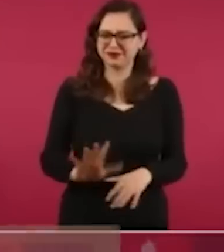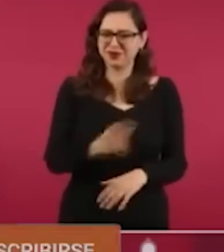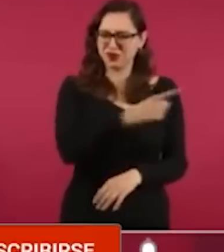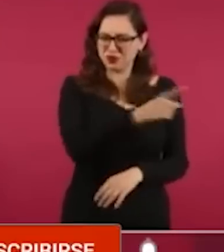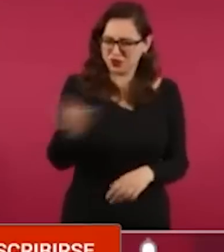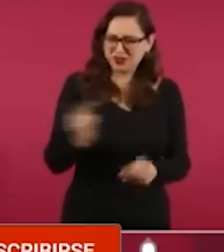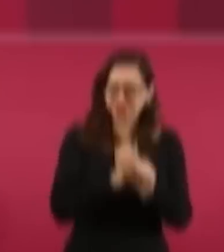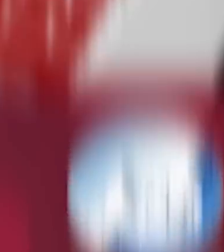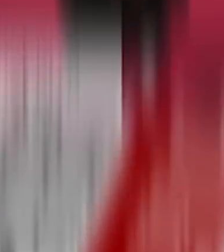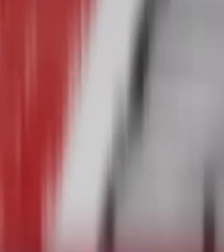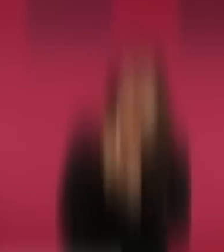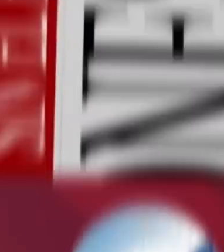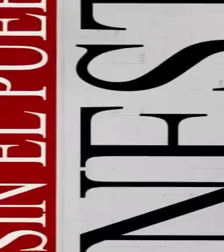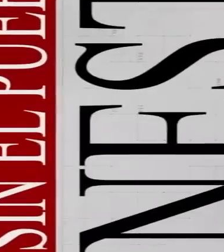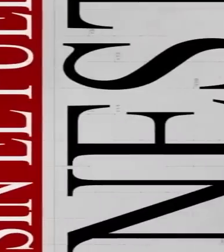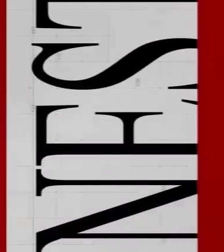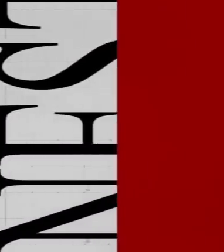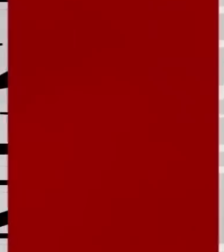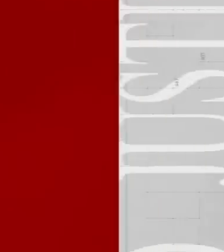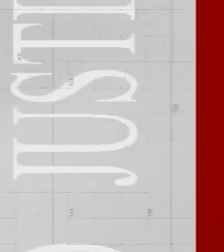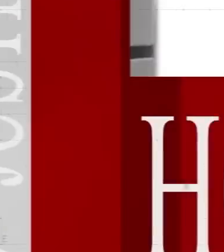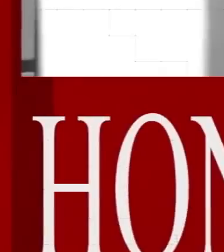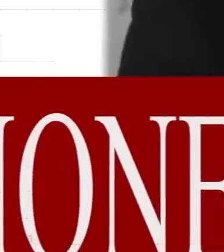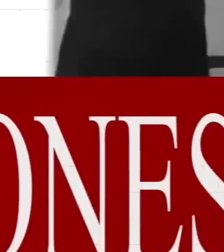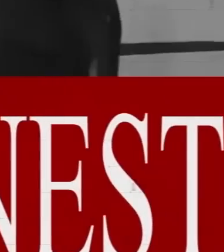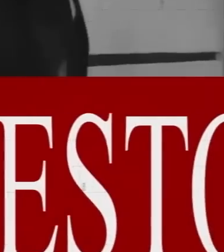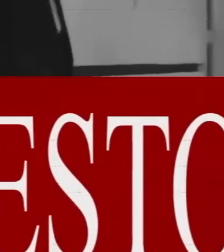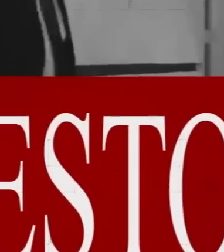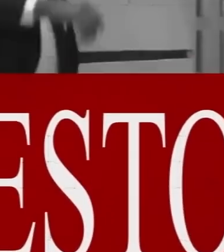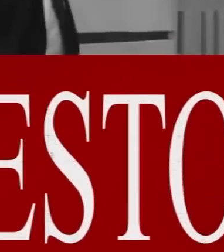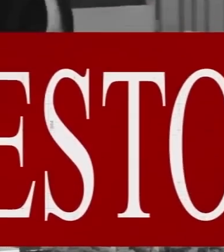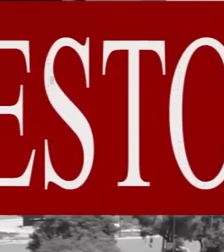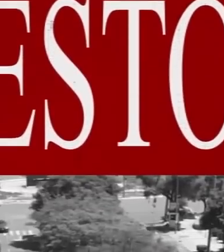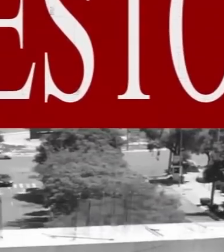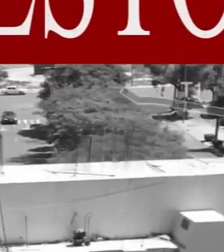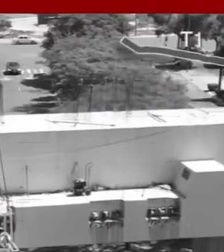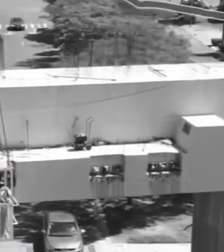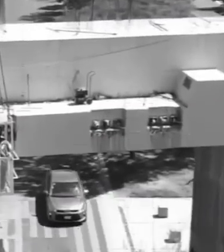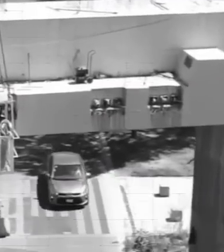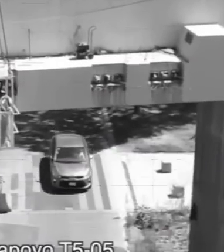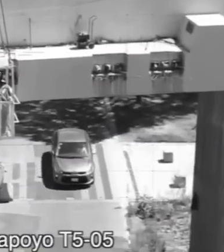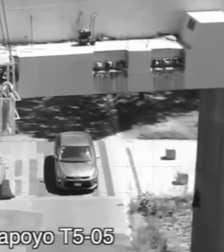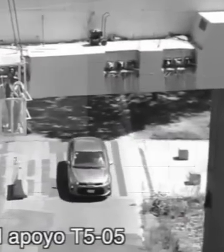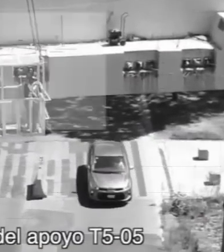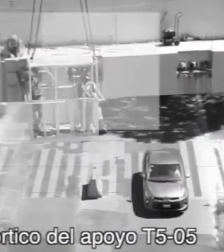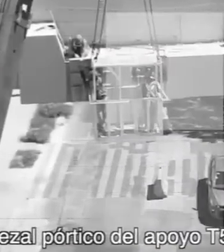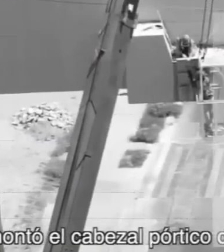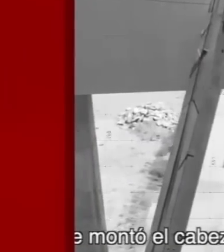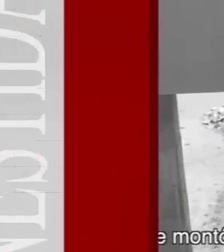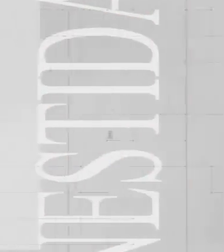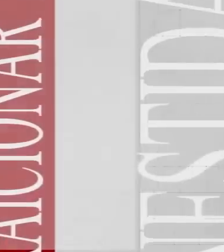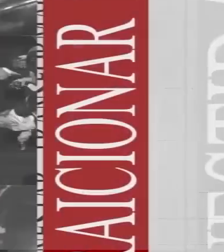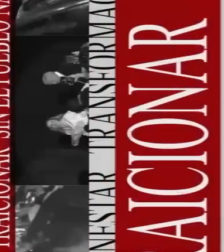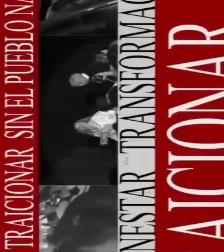mironas y nerones profesionales Bueno pues ya a trabajar